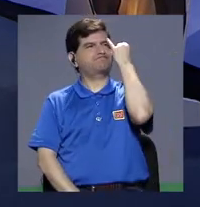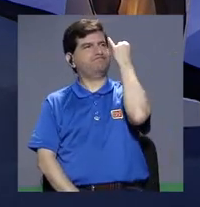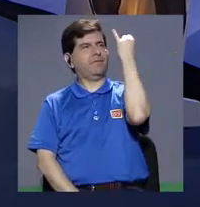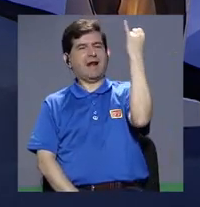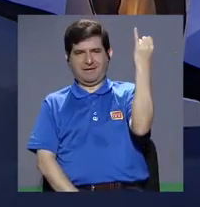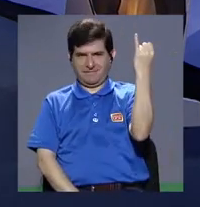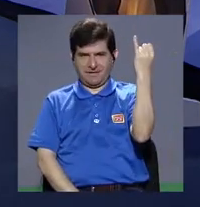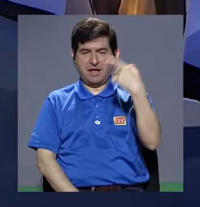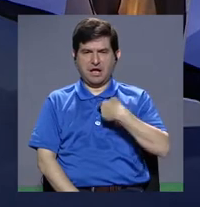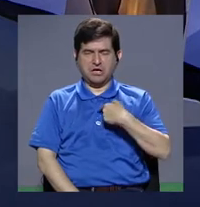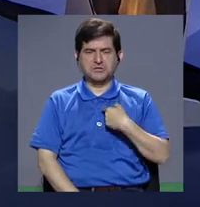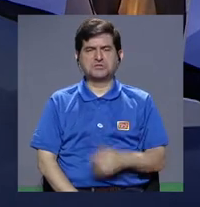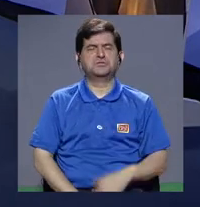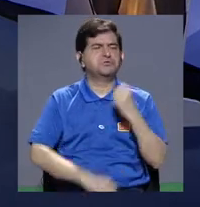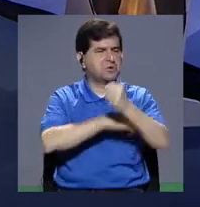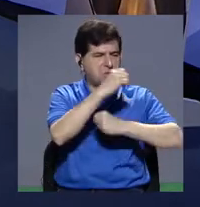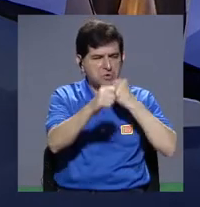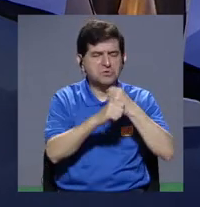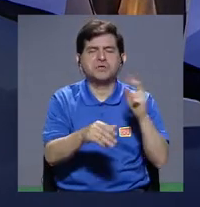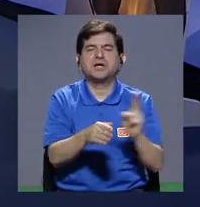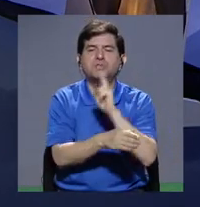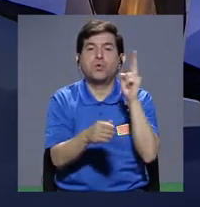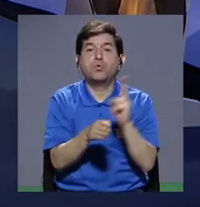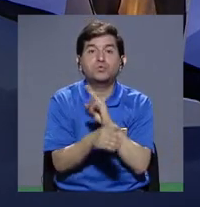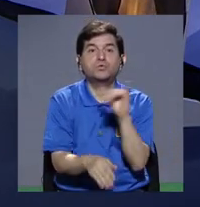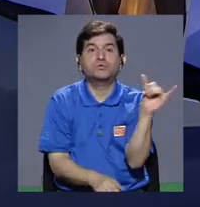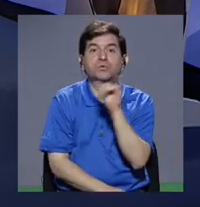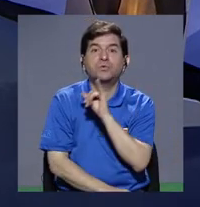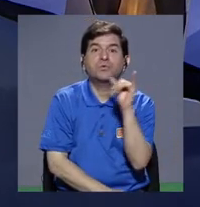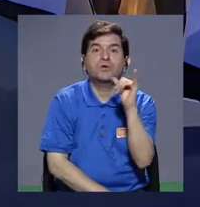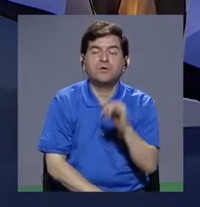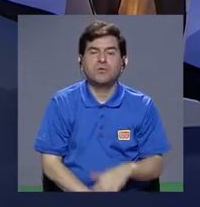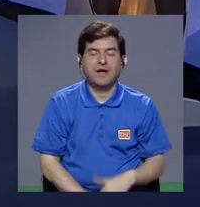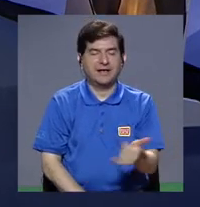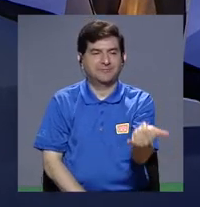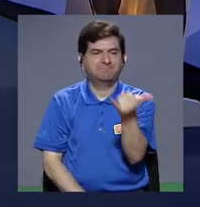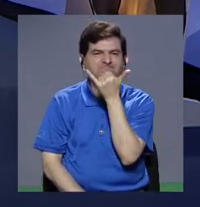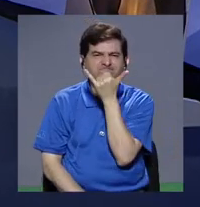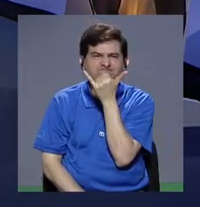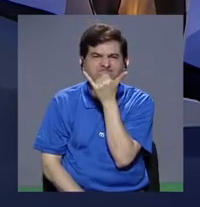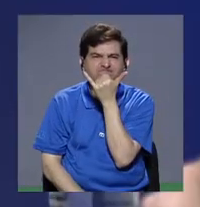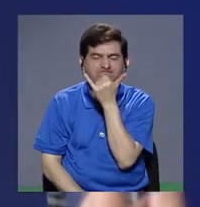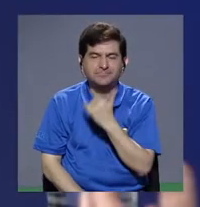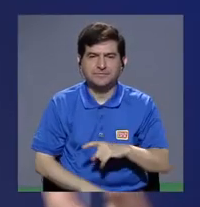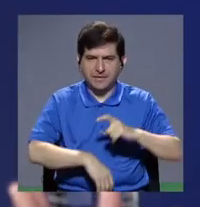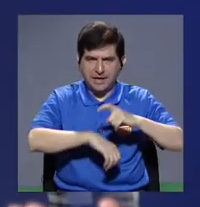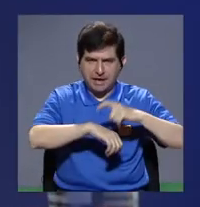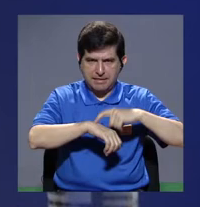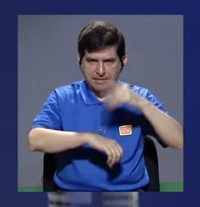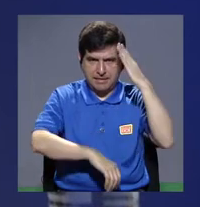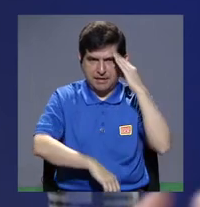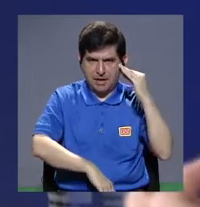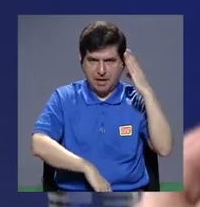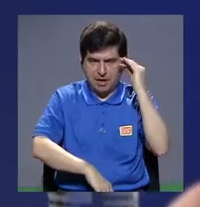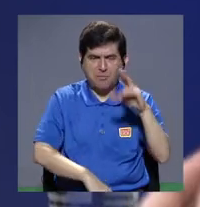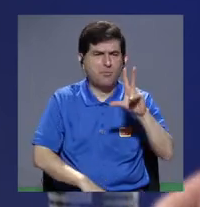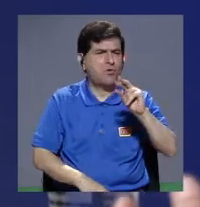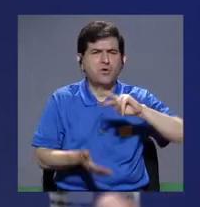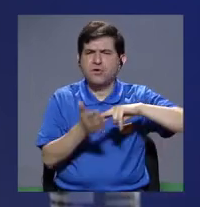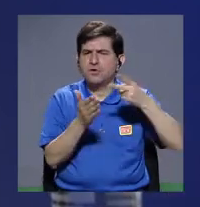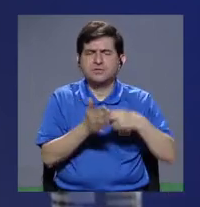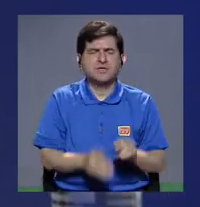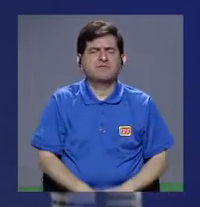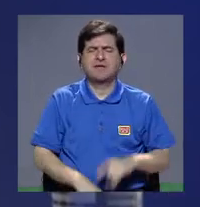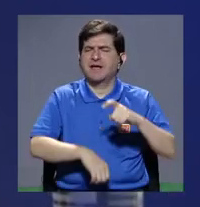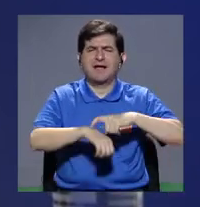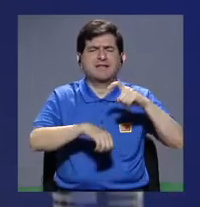de yo gasto los años y los consumo también creo que ser errónea el tiempo vivido no es un tiempo